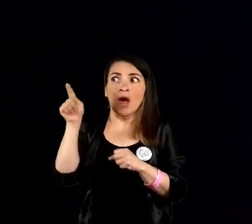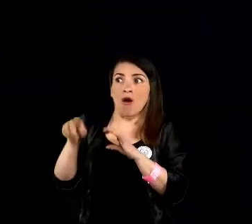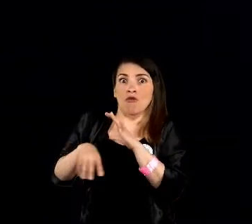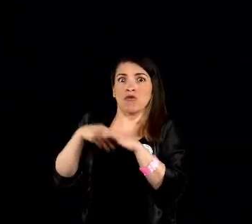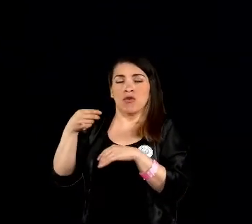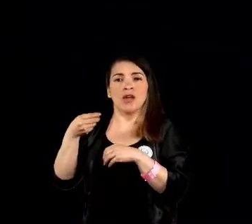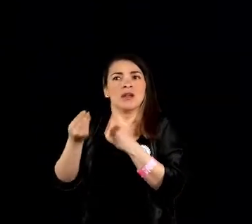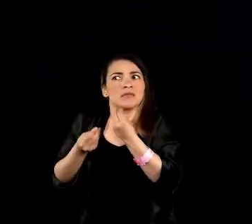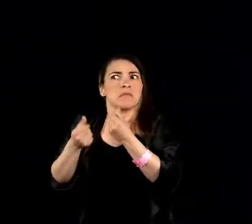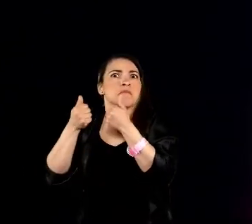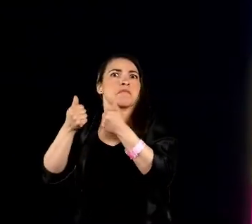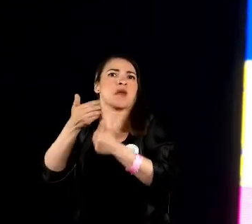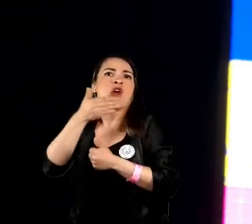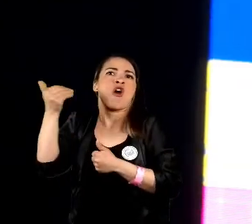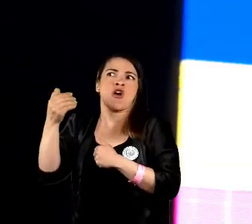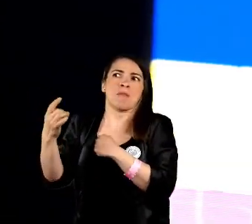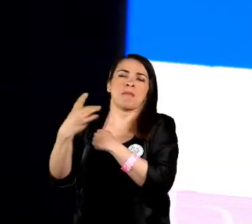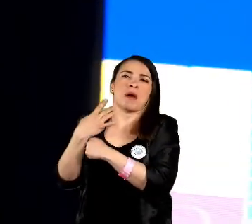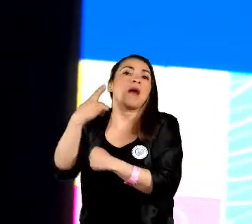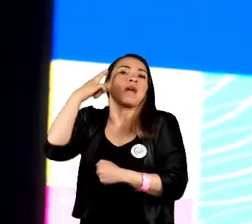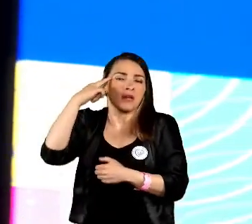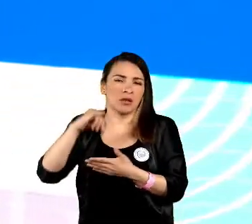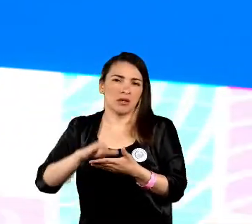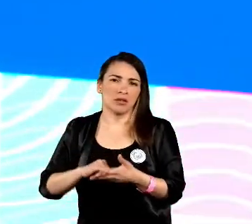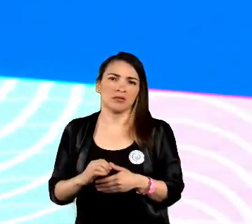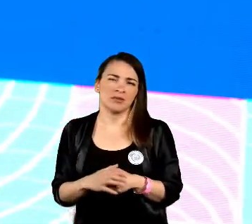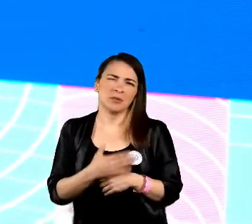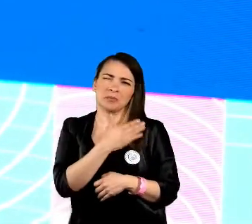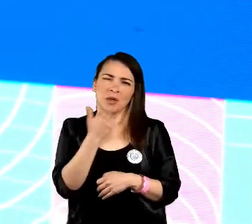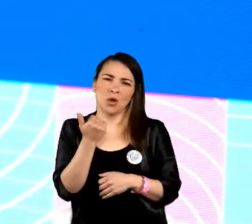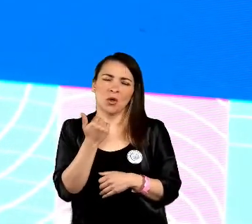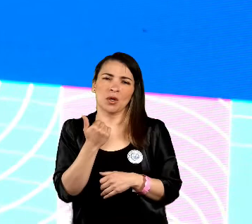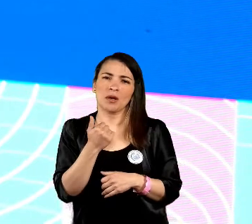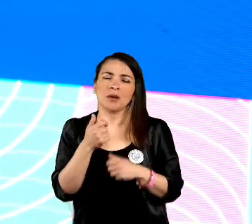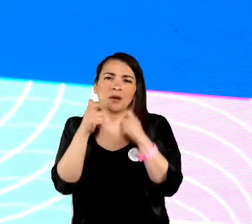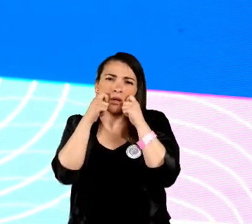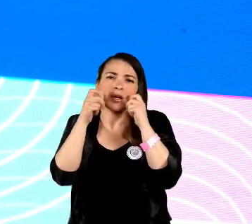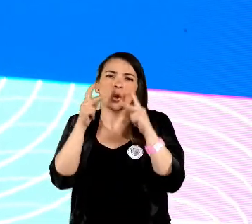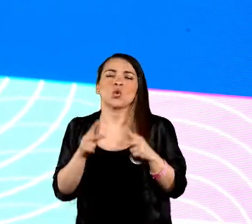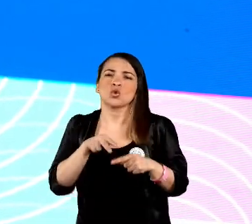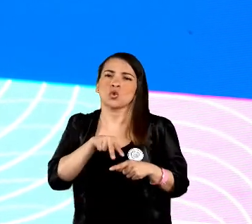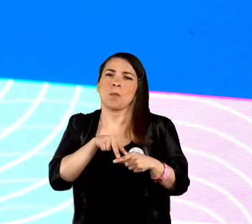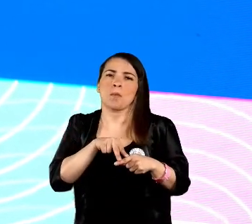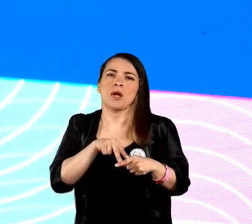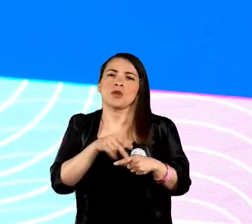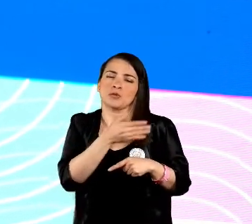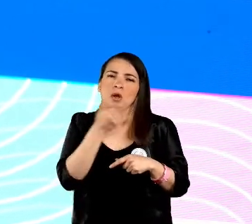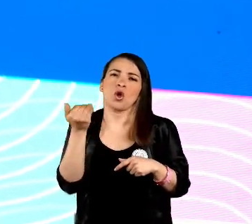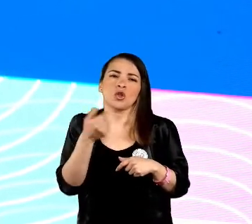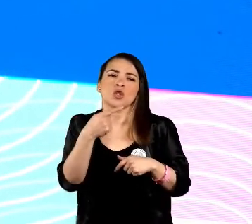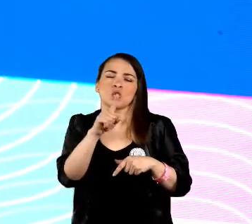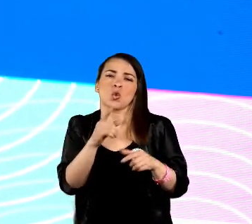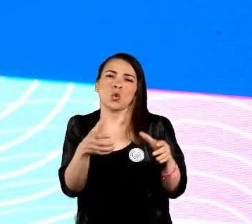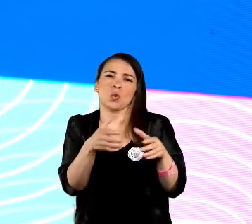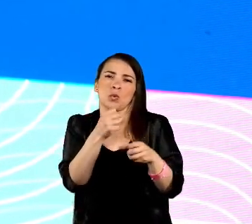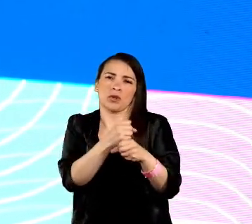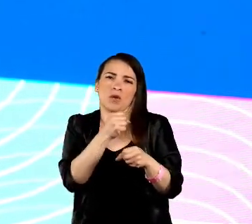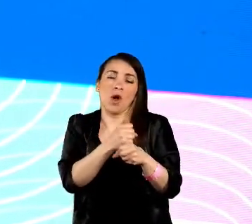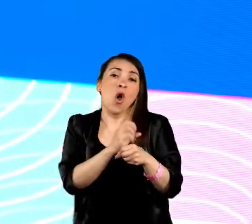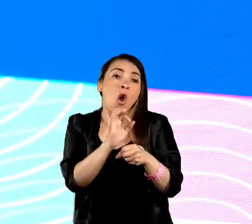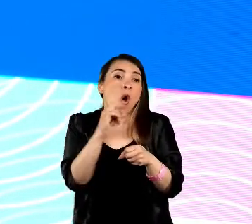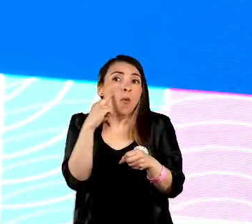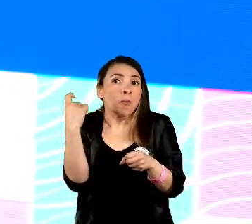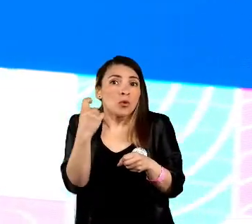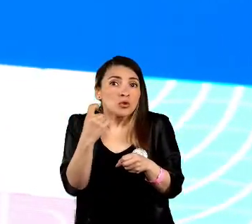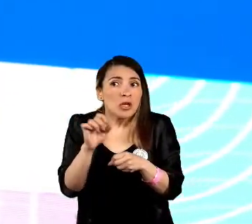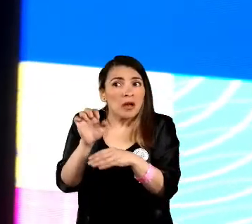mejor ya está ahí las soluciones creo que va por introducir los recursos humanos o Buscar empresas